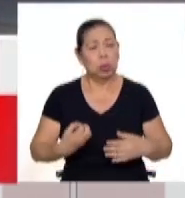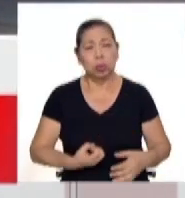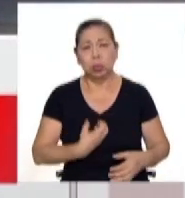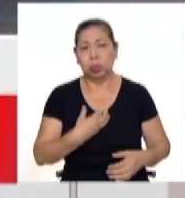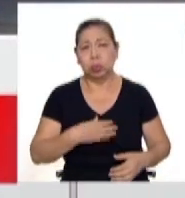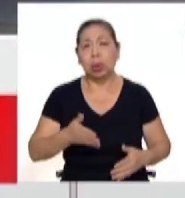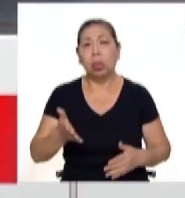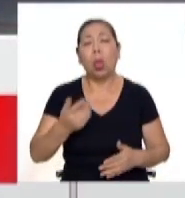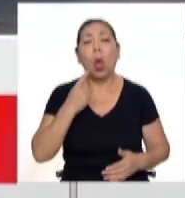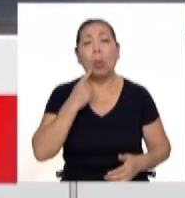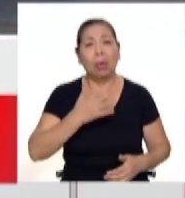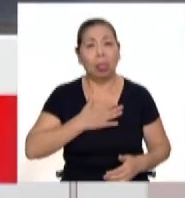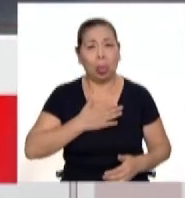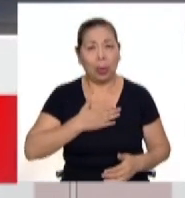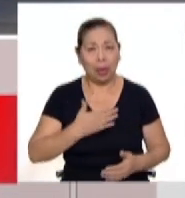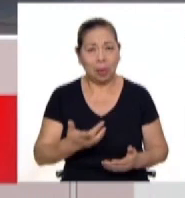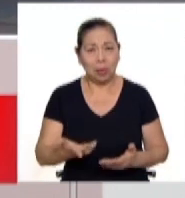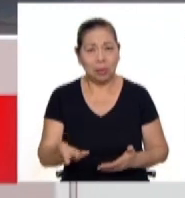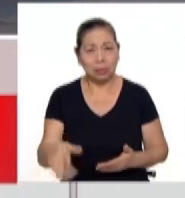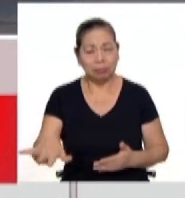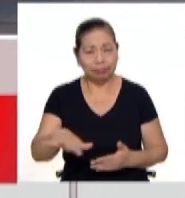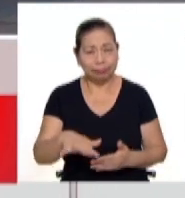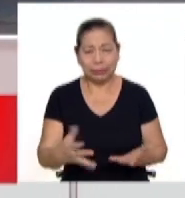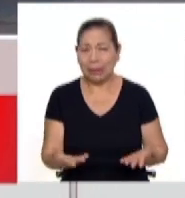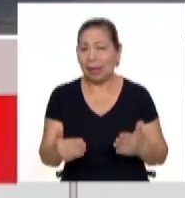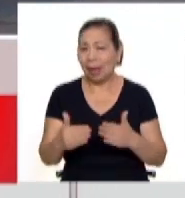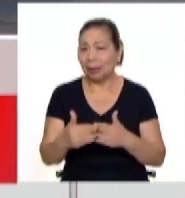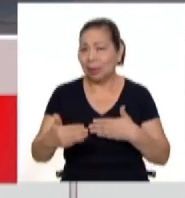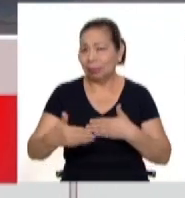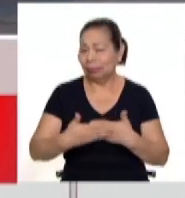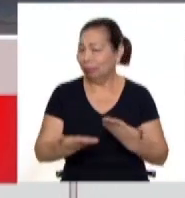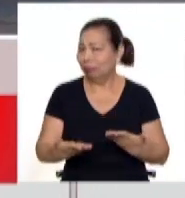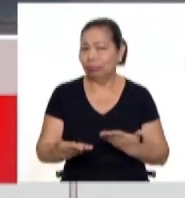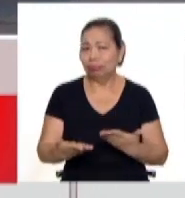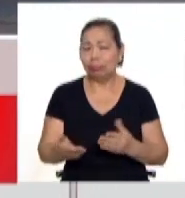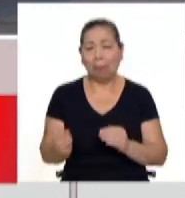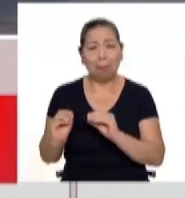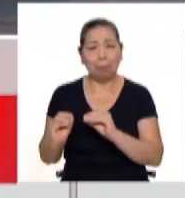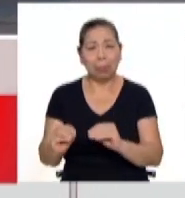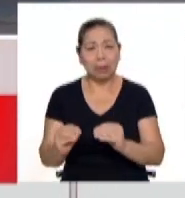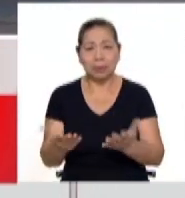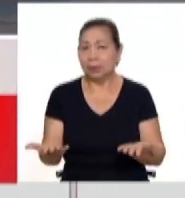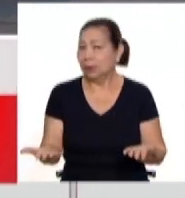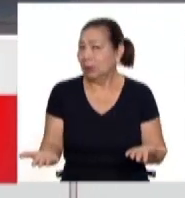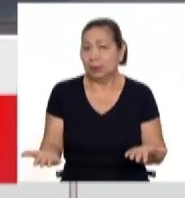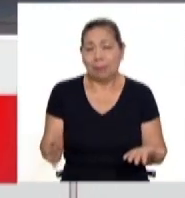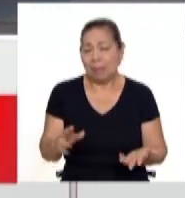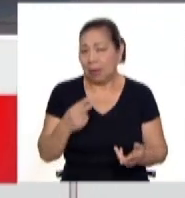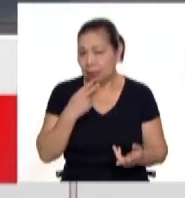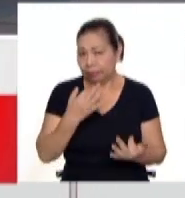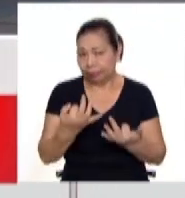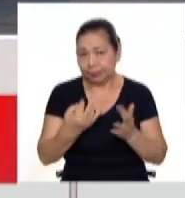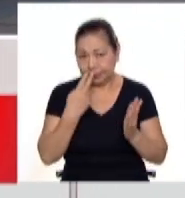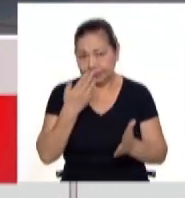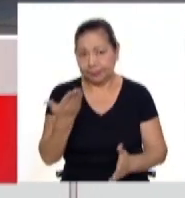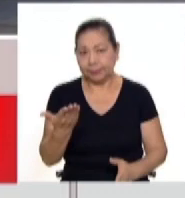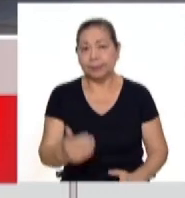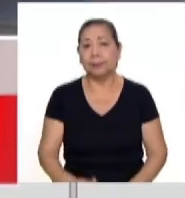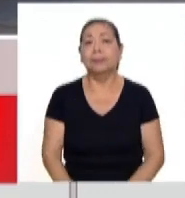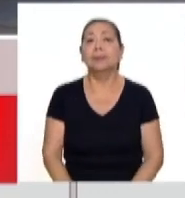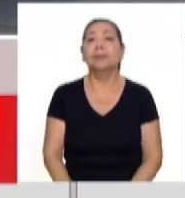susto en el propietario de este vehículo y del inmueble que fue víctima de este atentado. A continuación.